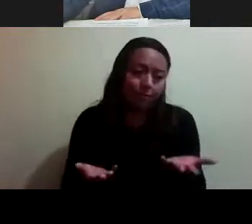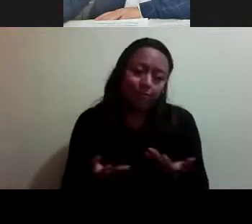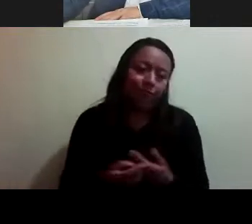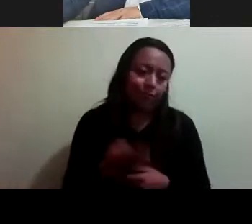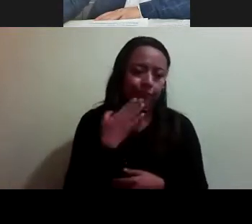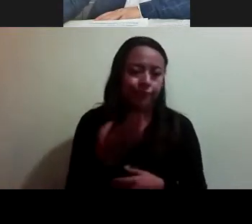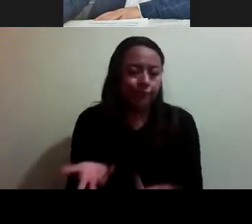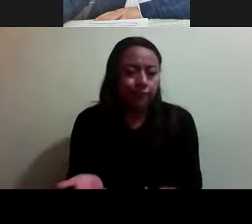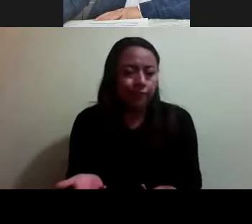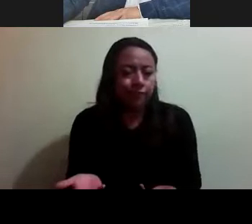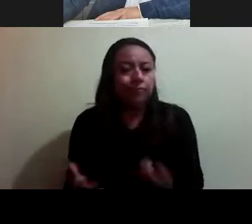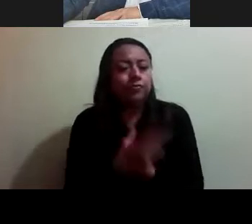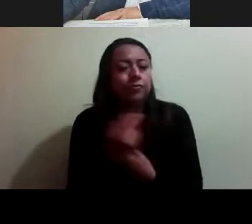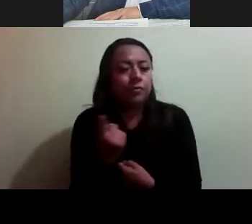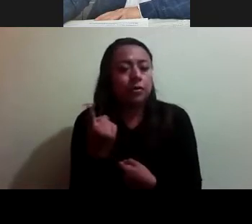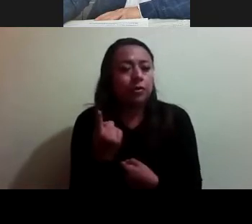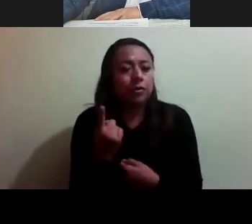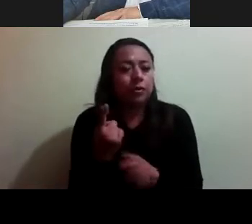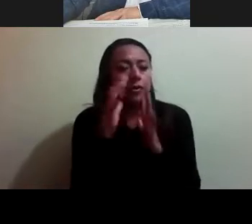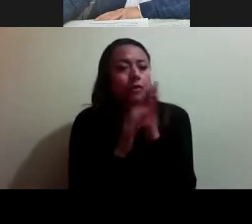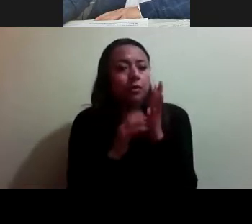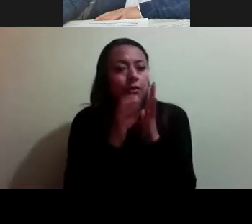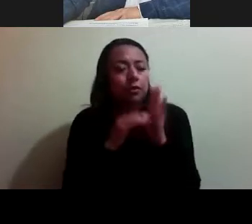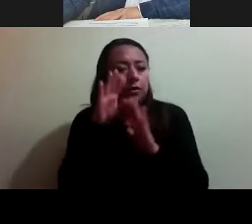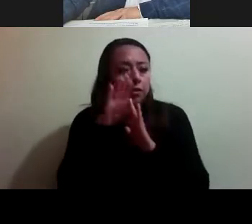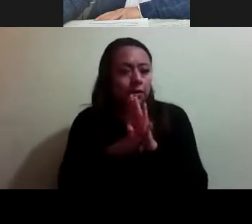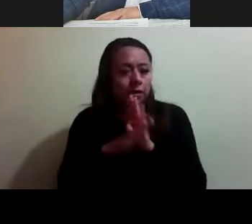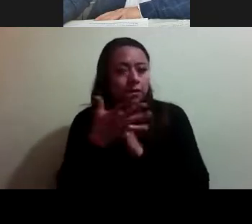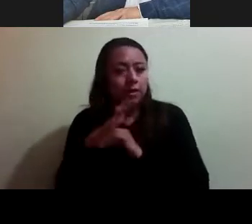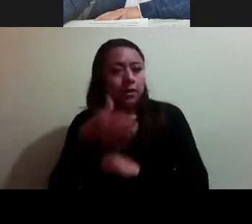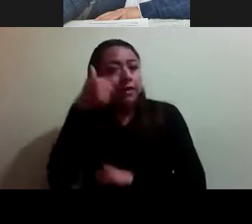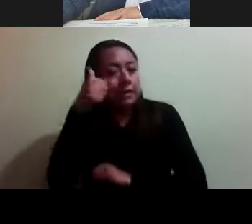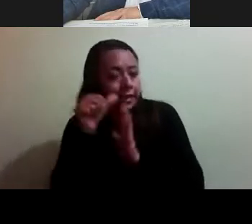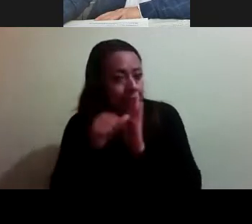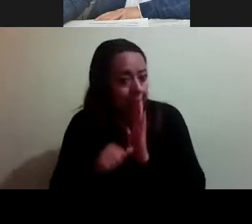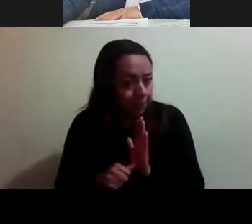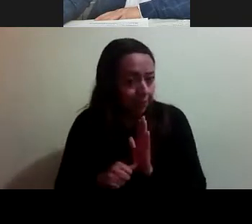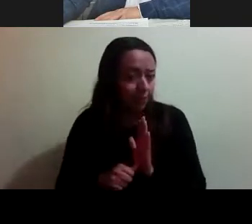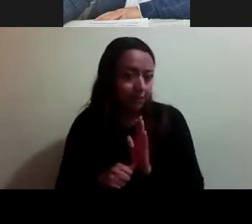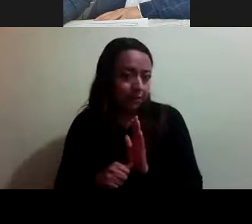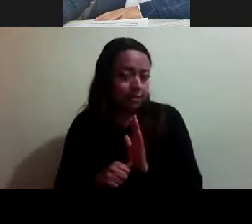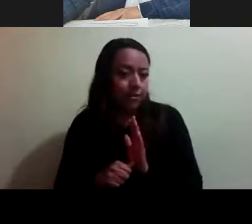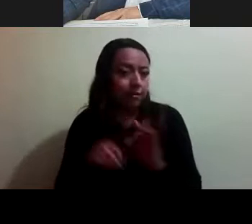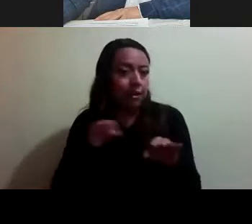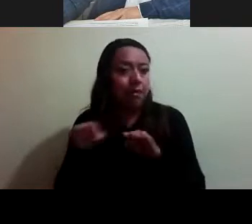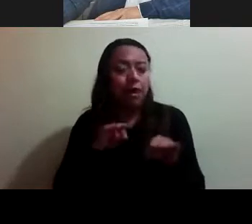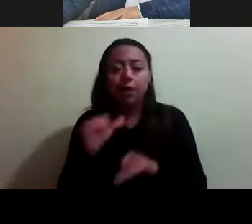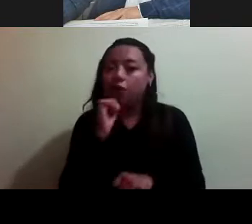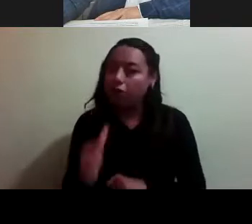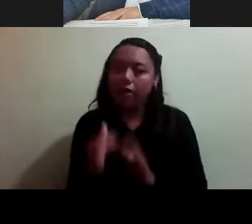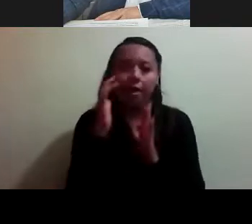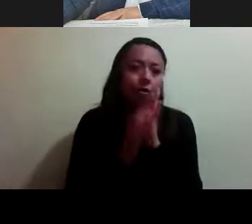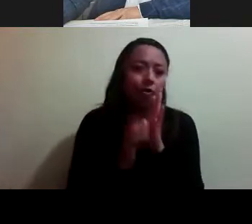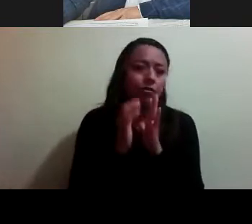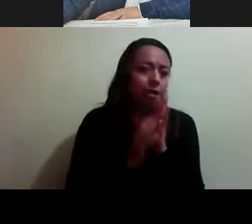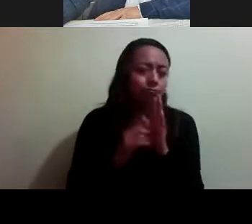reduciendo gastos, porque dejamos de operar más de 6 meses en las instalaciones físicas. Hemos hecho muchos ahorros porque no